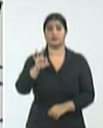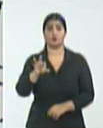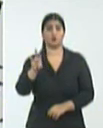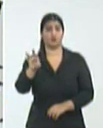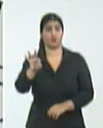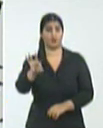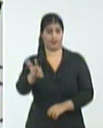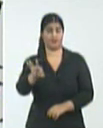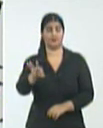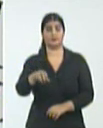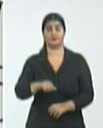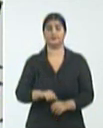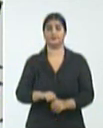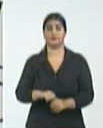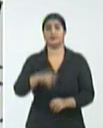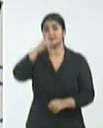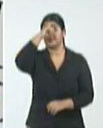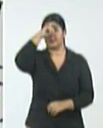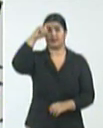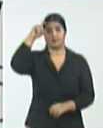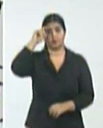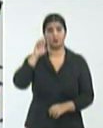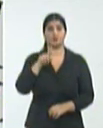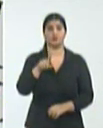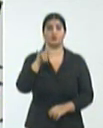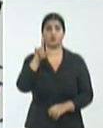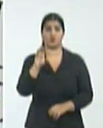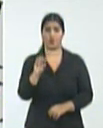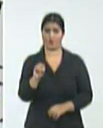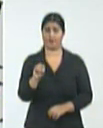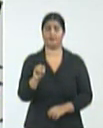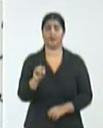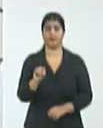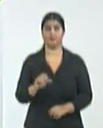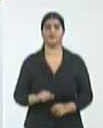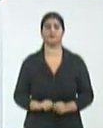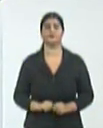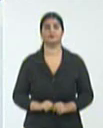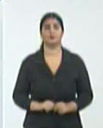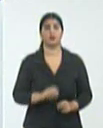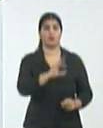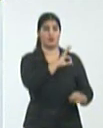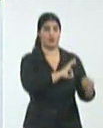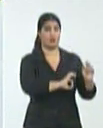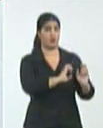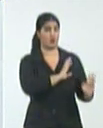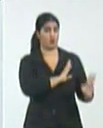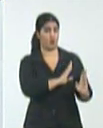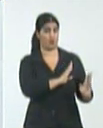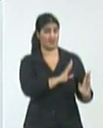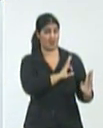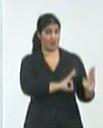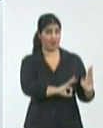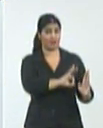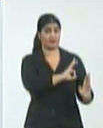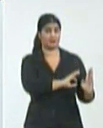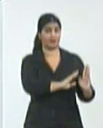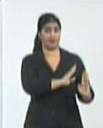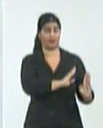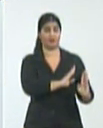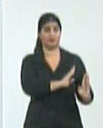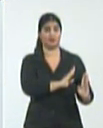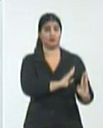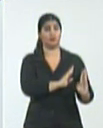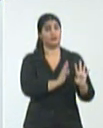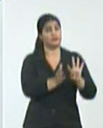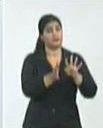Espíritu 190 casos ayer. Y en el oriente, con menor complejidad,